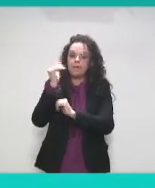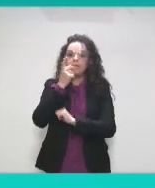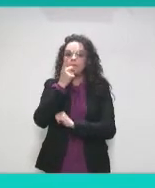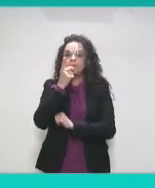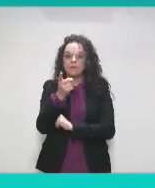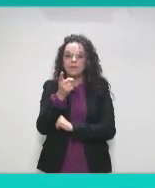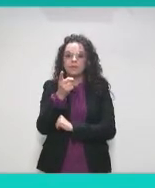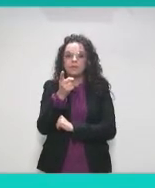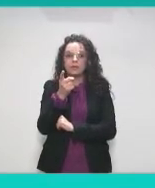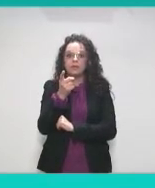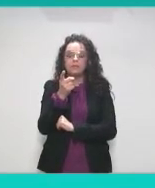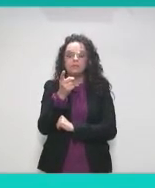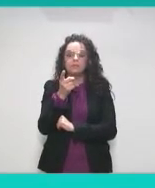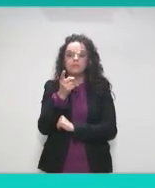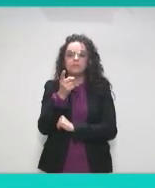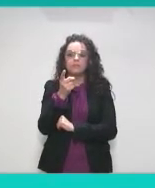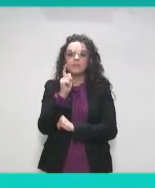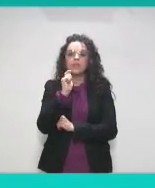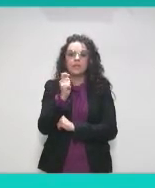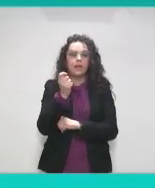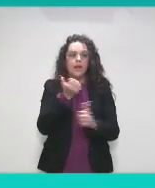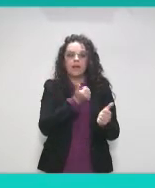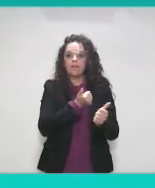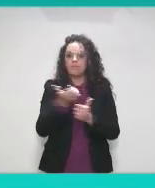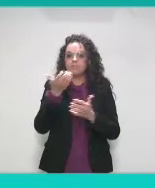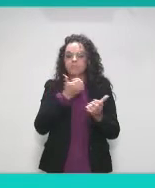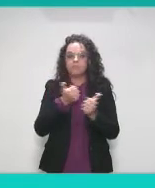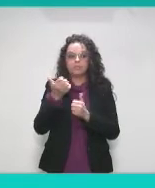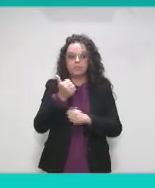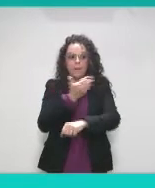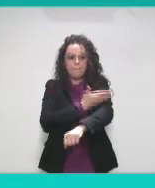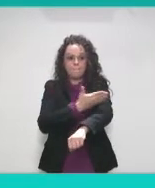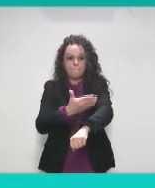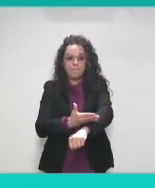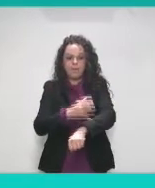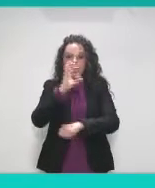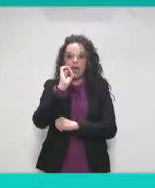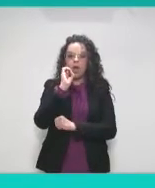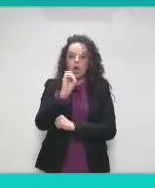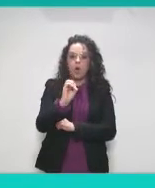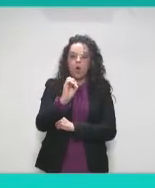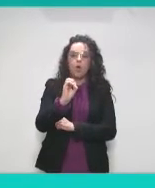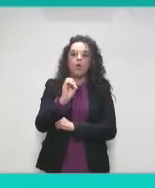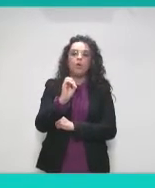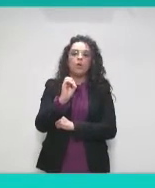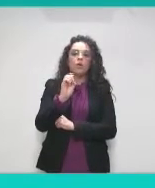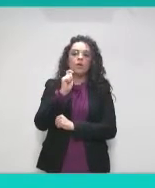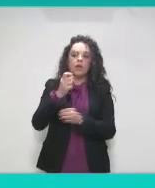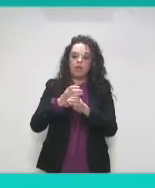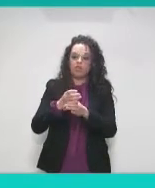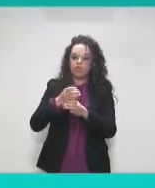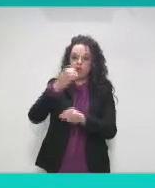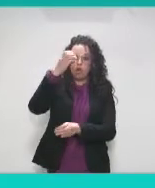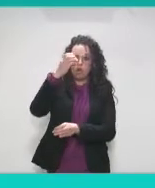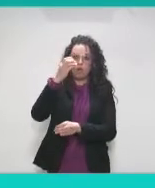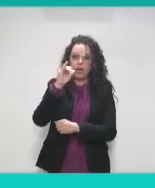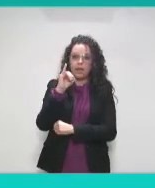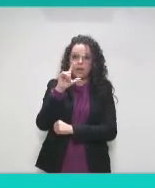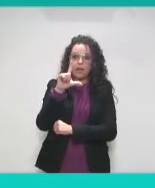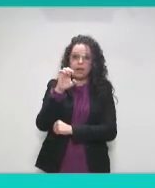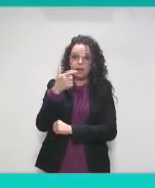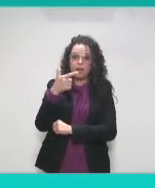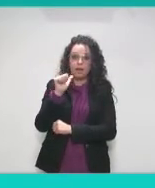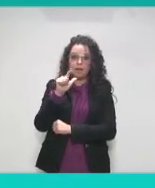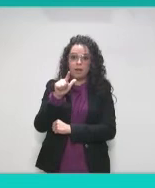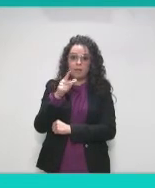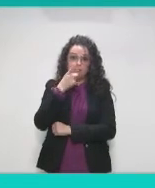que el término alusivo a cargamentos de madera y otros de origen ilegal no se encuentra tipificado como delito dentro de ninguna